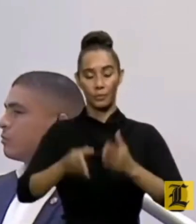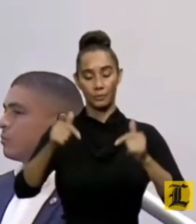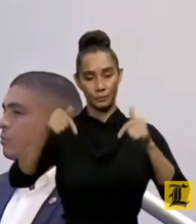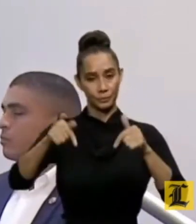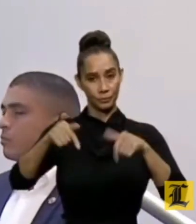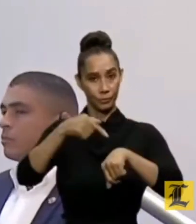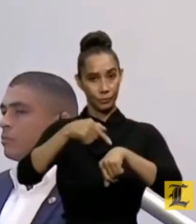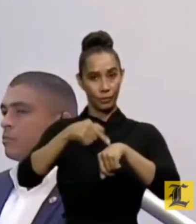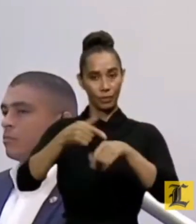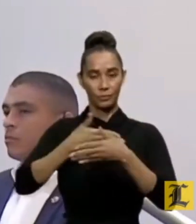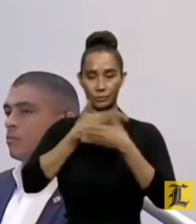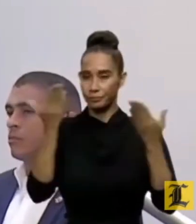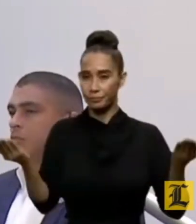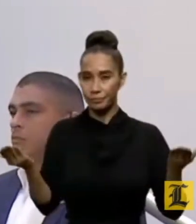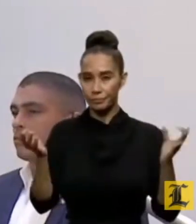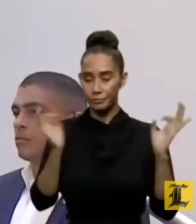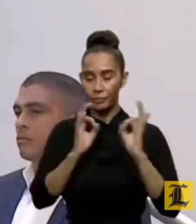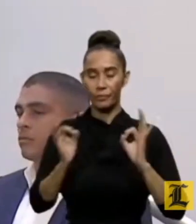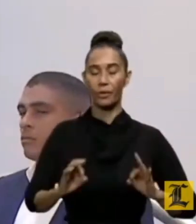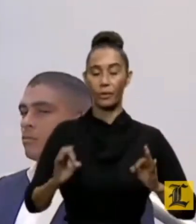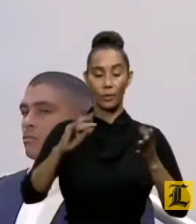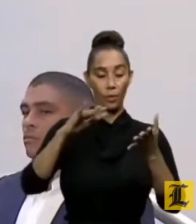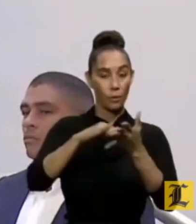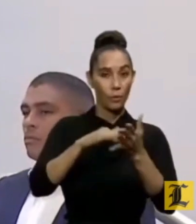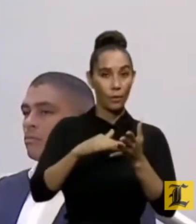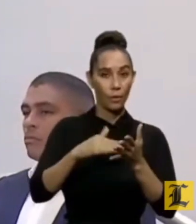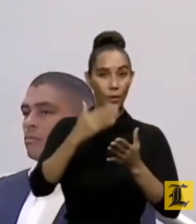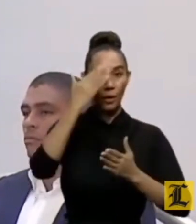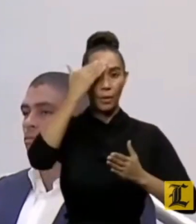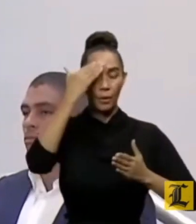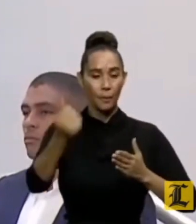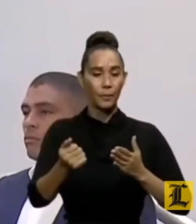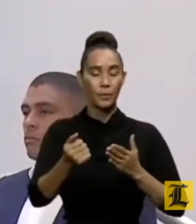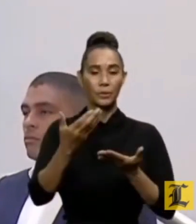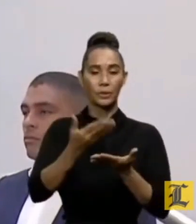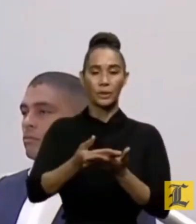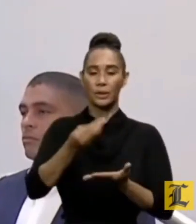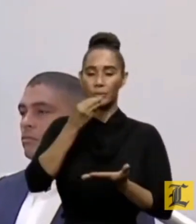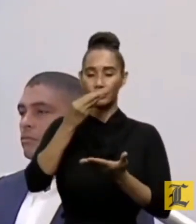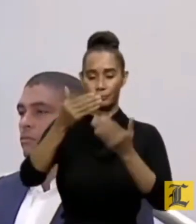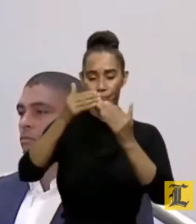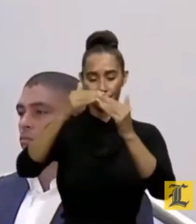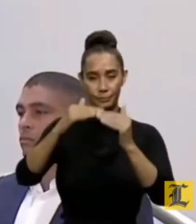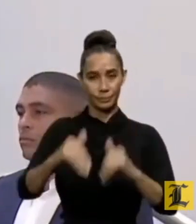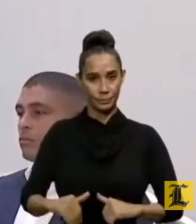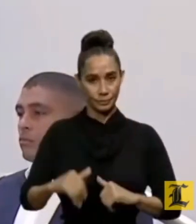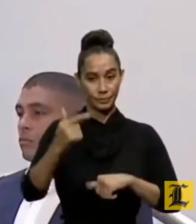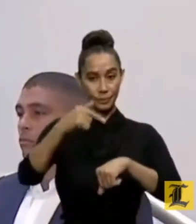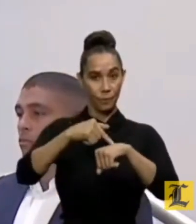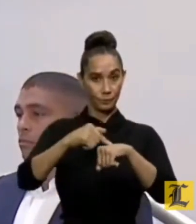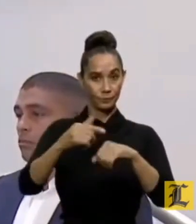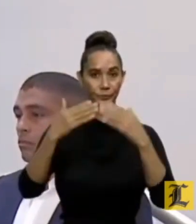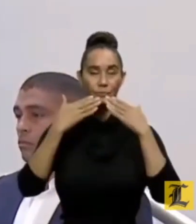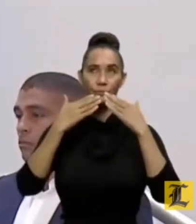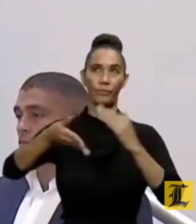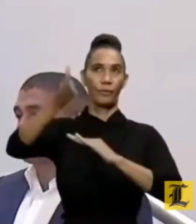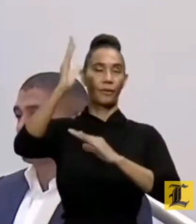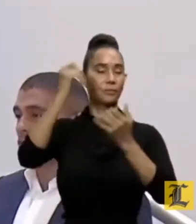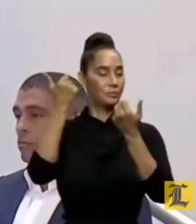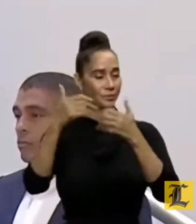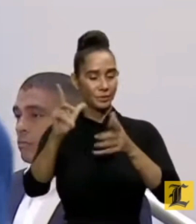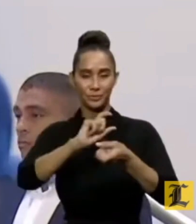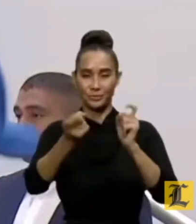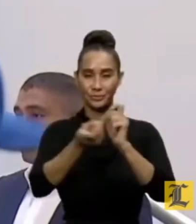en ese momento. Y cuando se estudió, ¿ustedes saben por qué los niveles de desnutrición en esa época, que gracias a Dios hemos